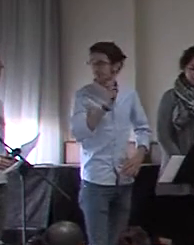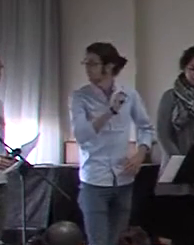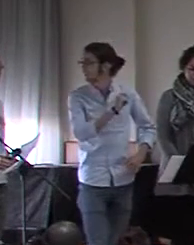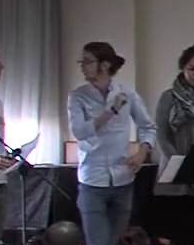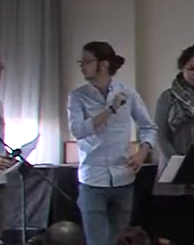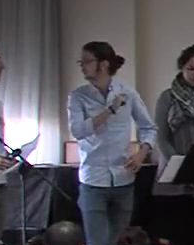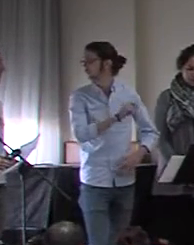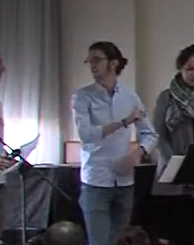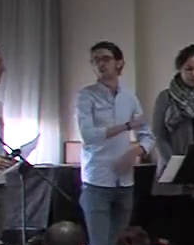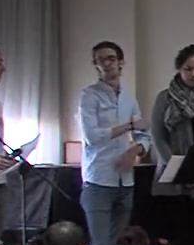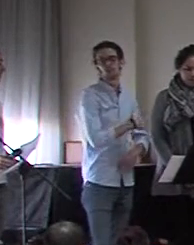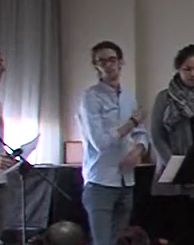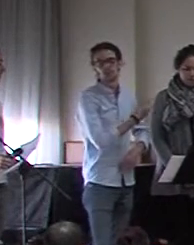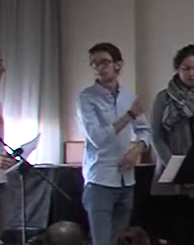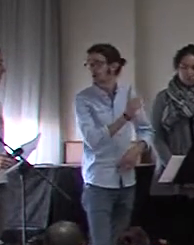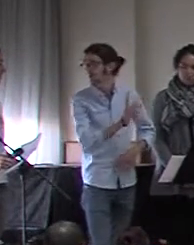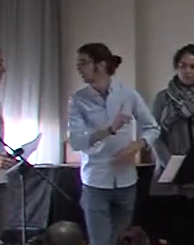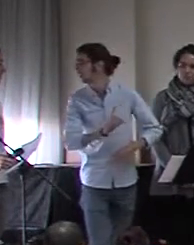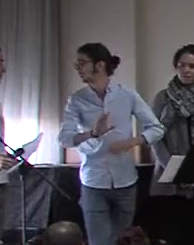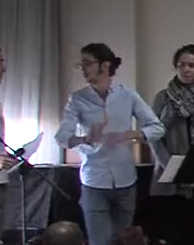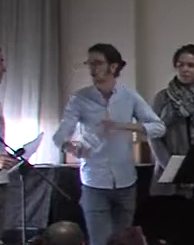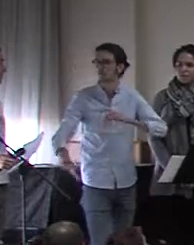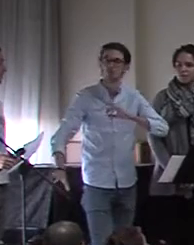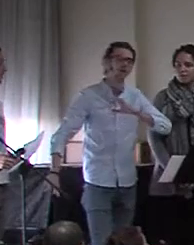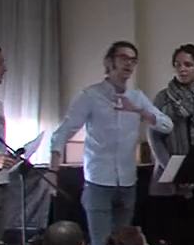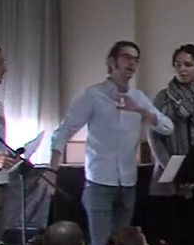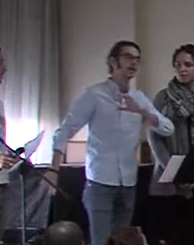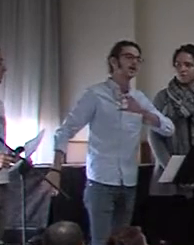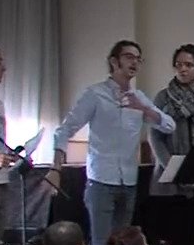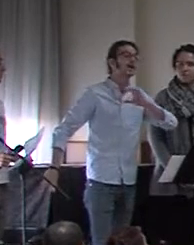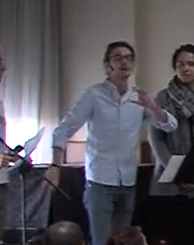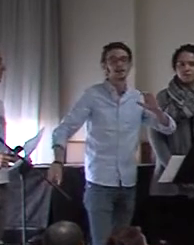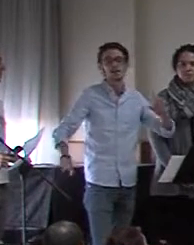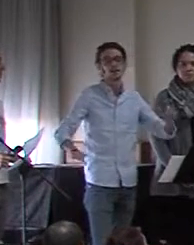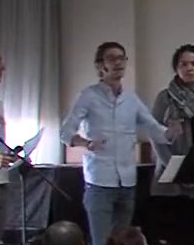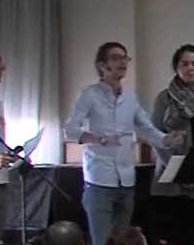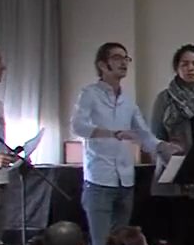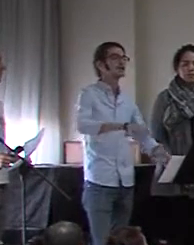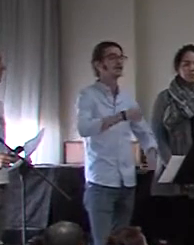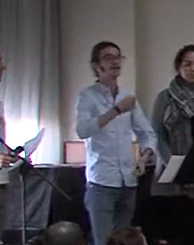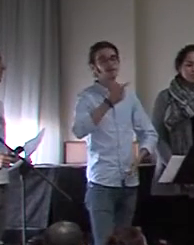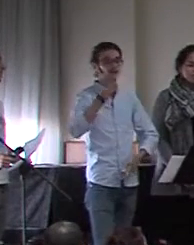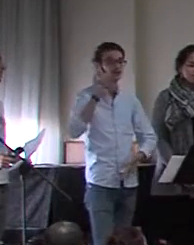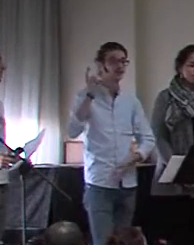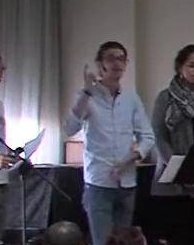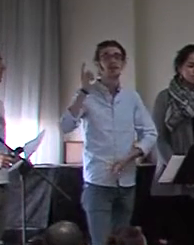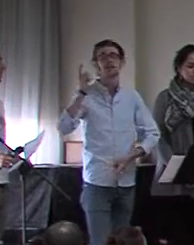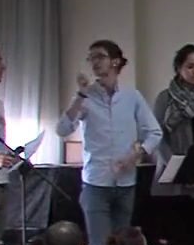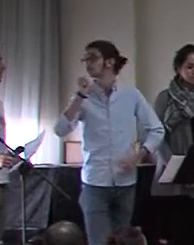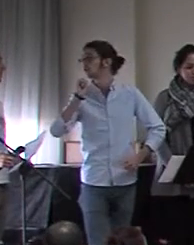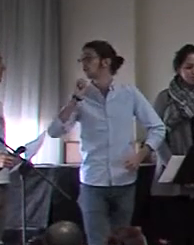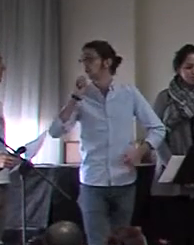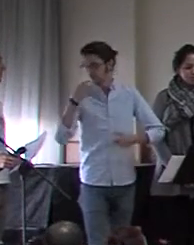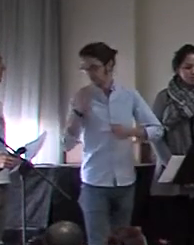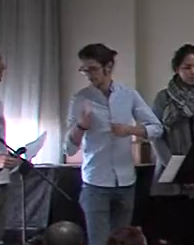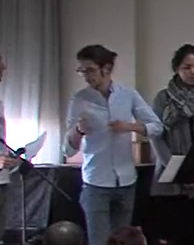Amor, espere, confía, porque no puede el que vence sin